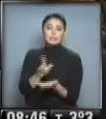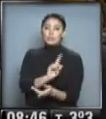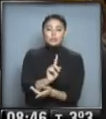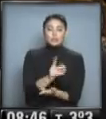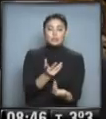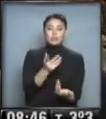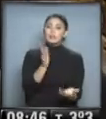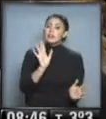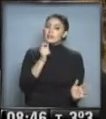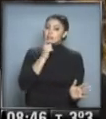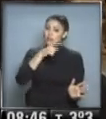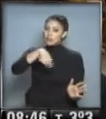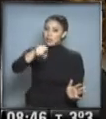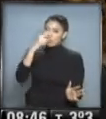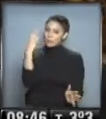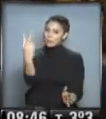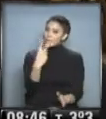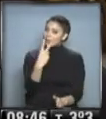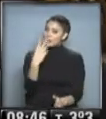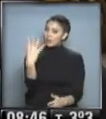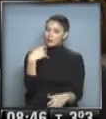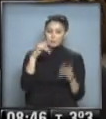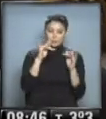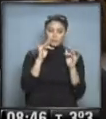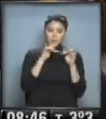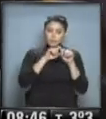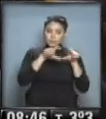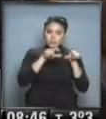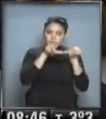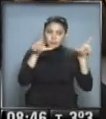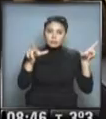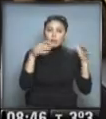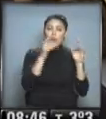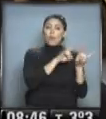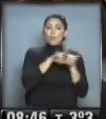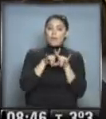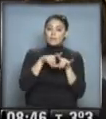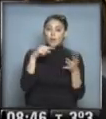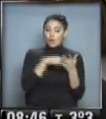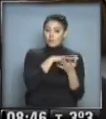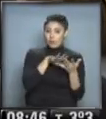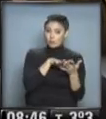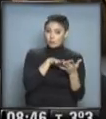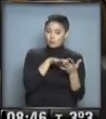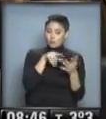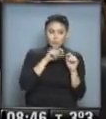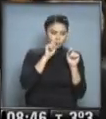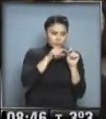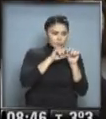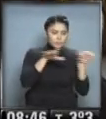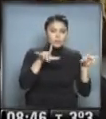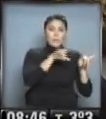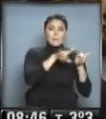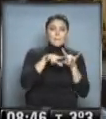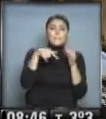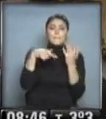si los que me están viendo entran a la página web del gobierno de la ciudad, en la página web, entre el Ministerio